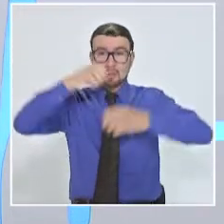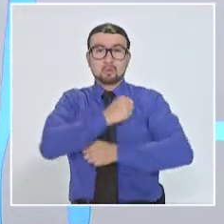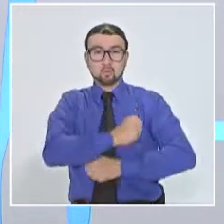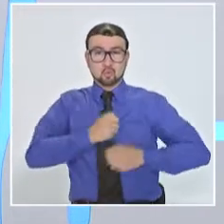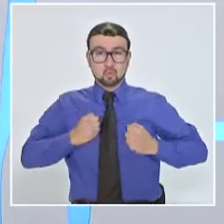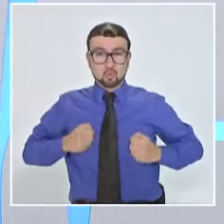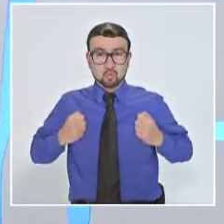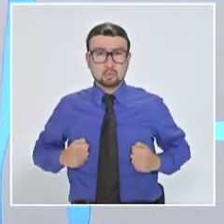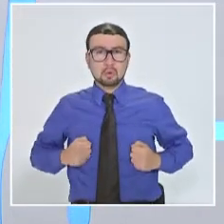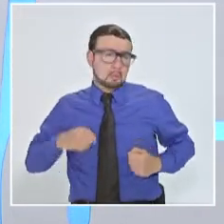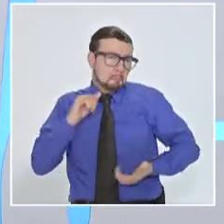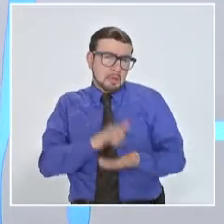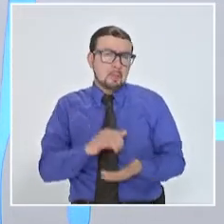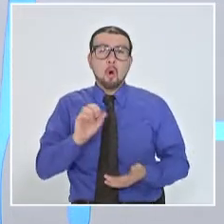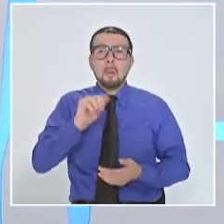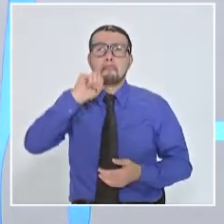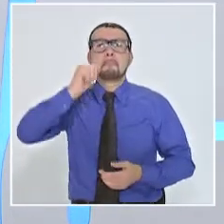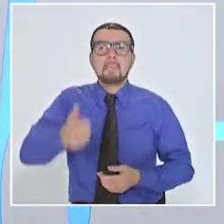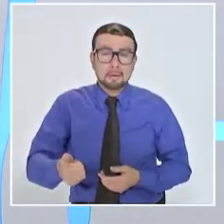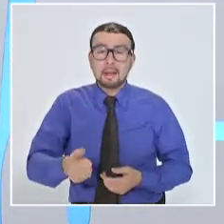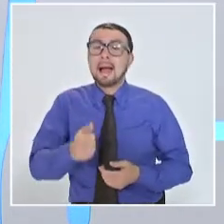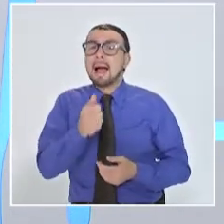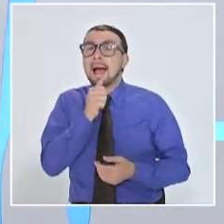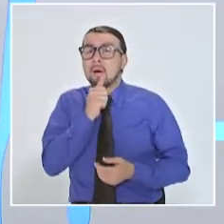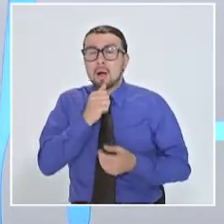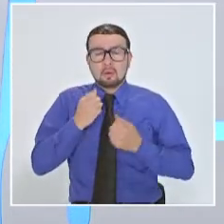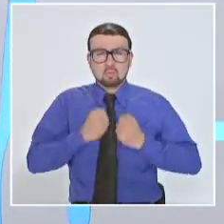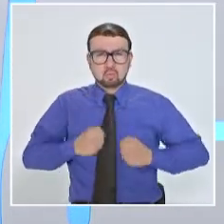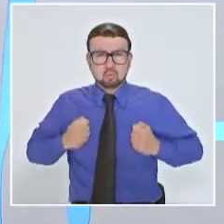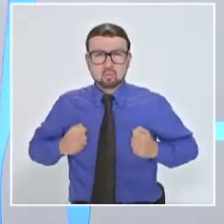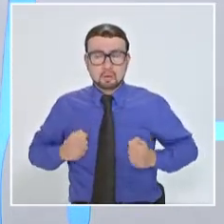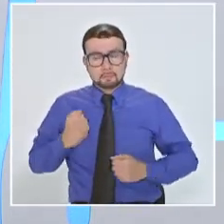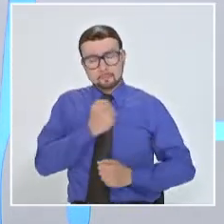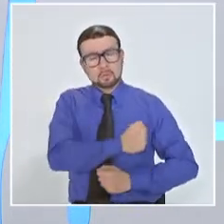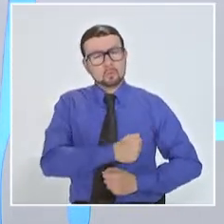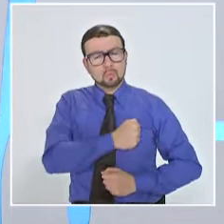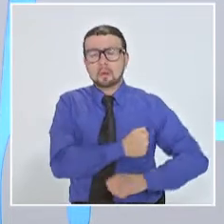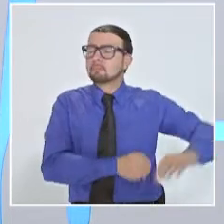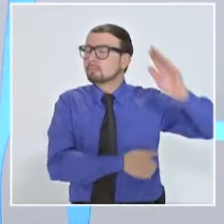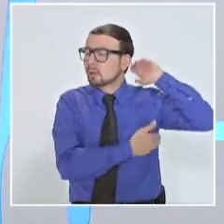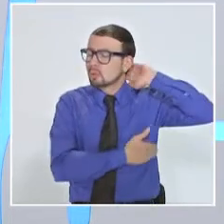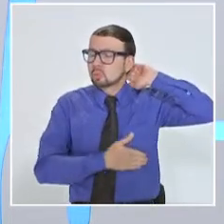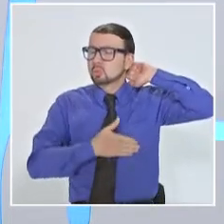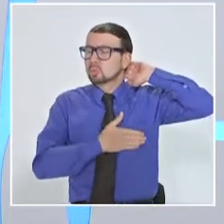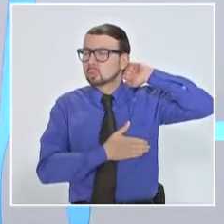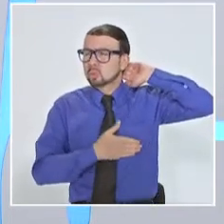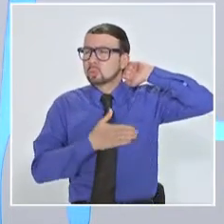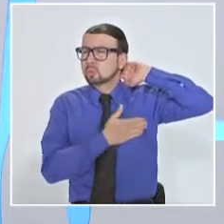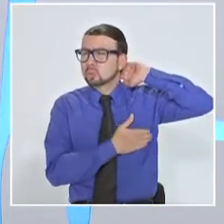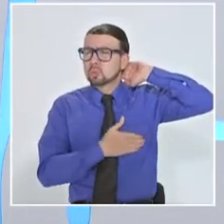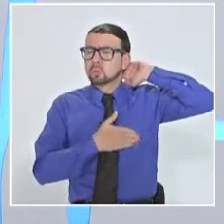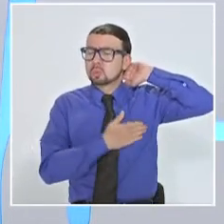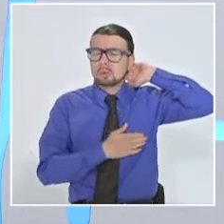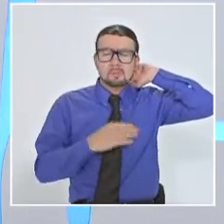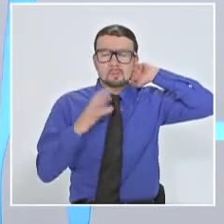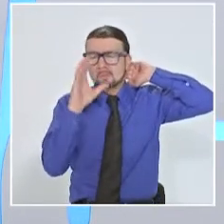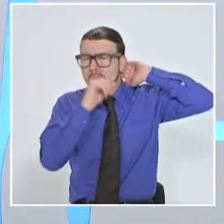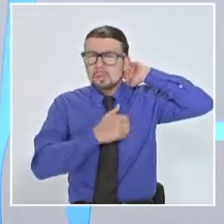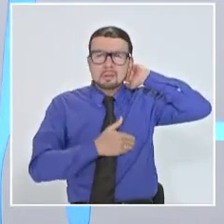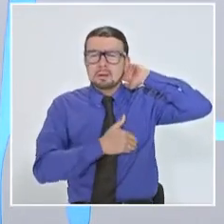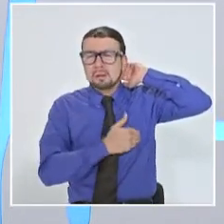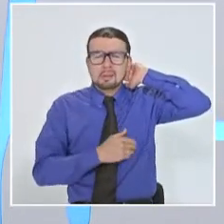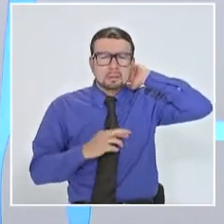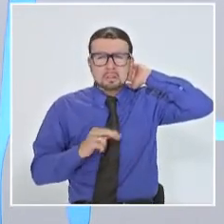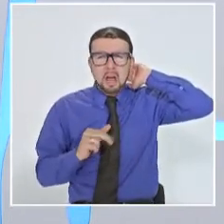al otro día con agua y jabón, vuelve y se hace un masaje buscando reconocer cómo es su glándula mamaria. Yo siempre le digo a